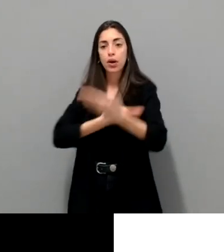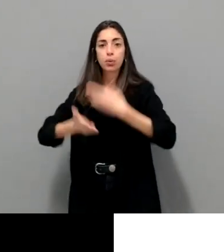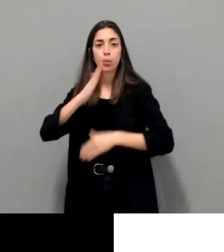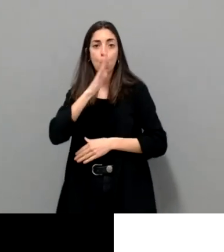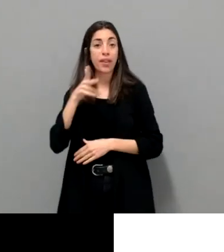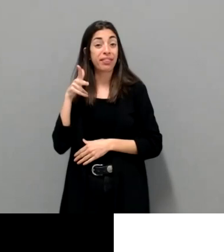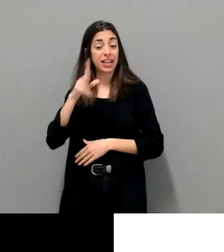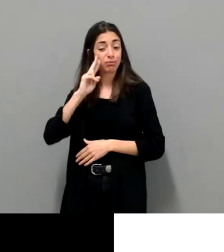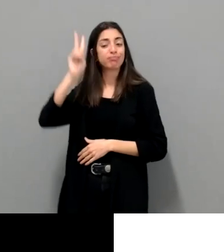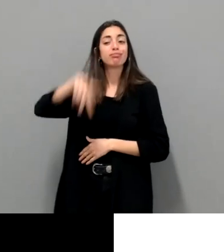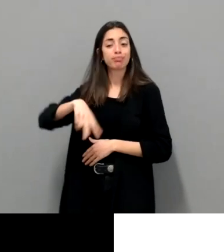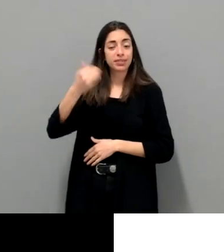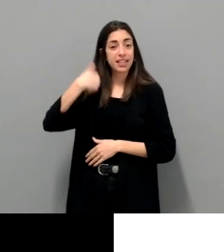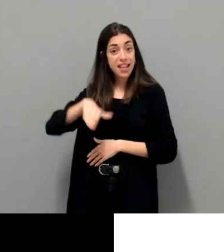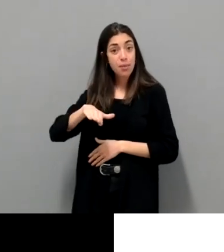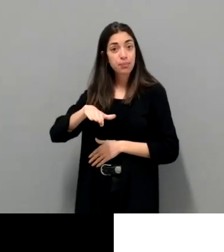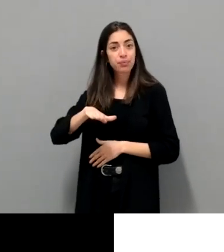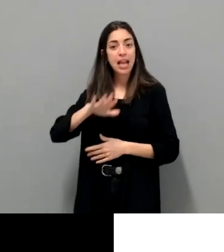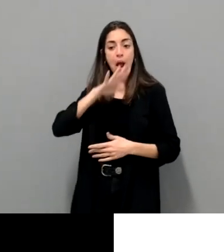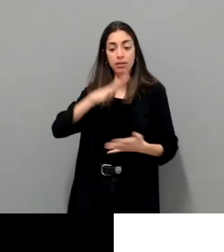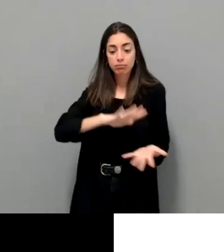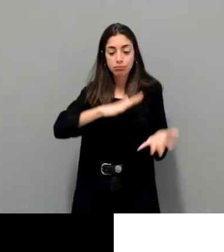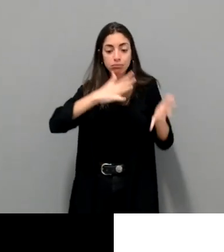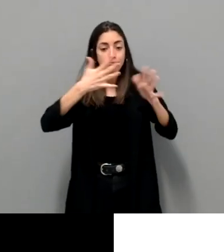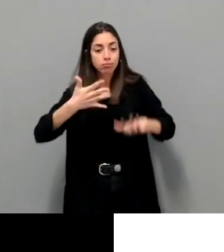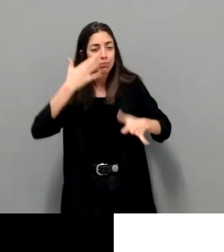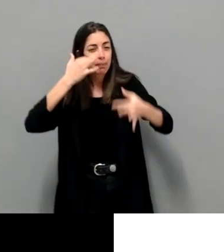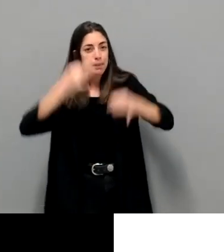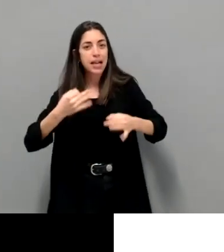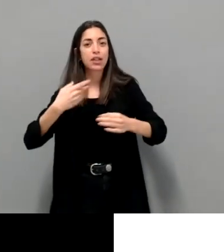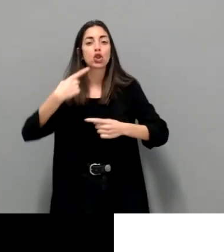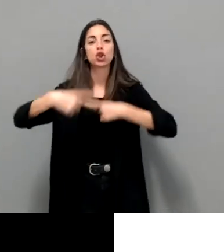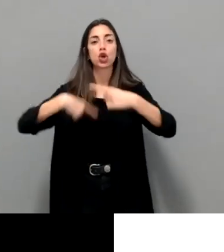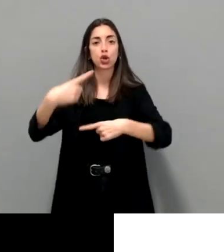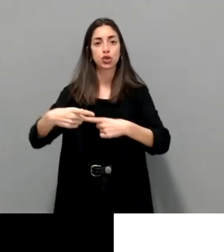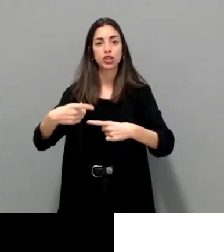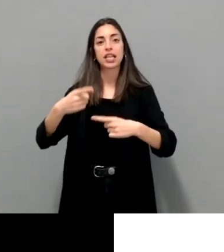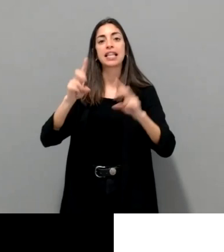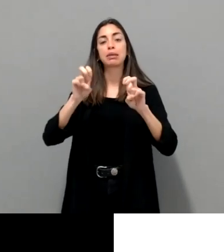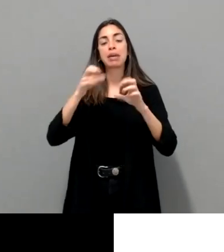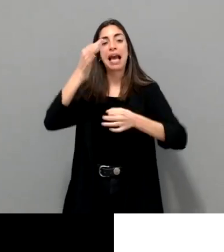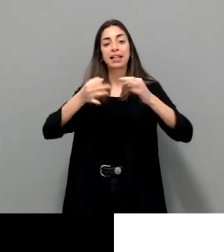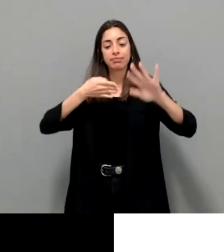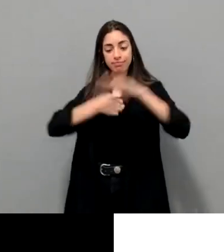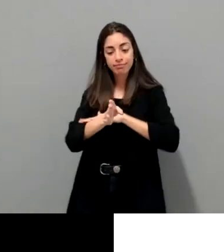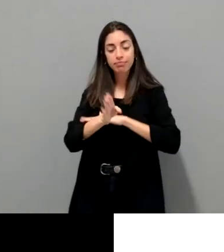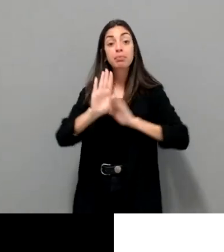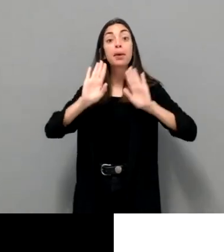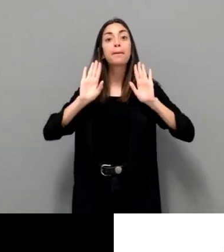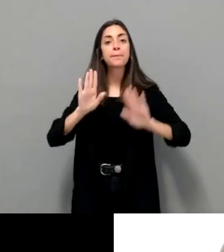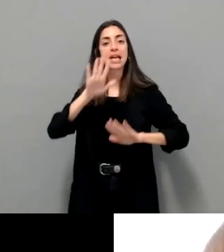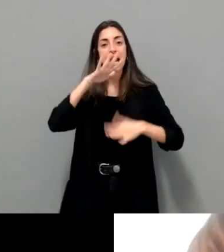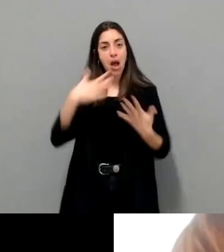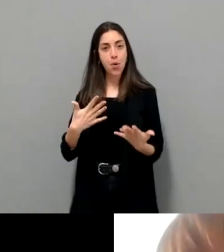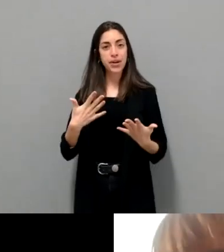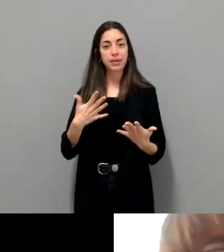reconocidos se conviertan en la práctica cotidiana, en el acceso a la justicia. Pero ahora es